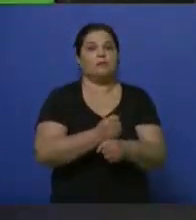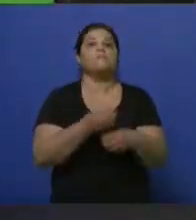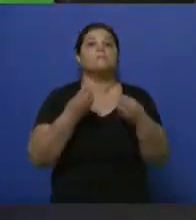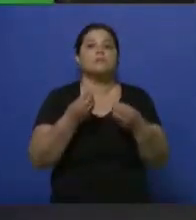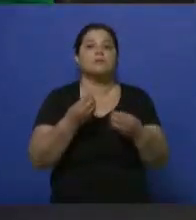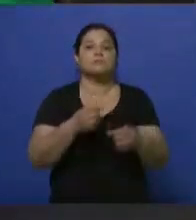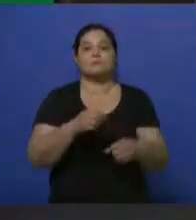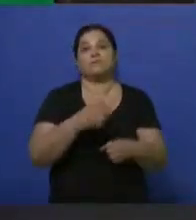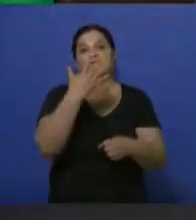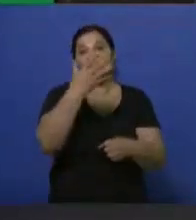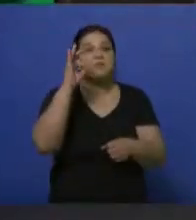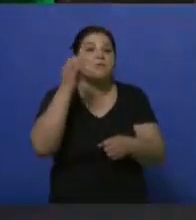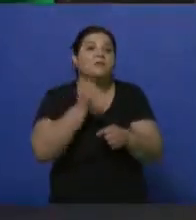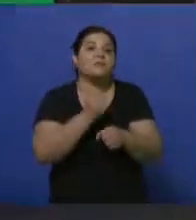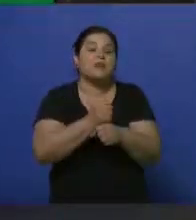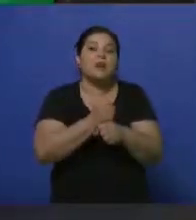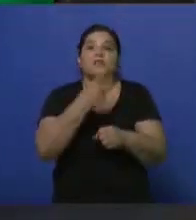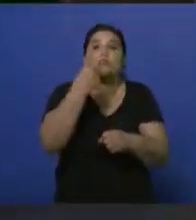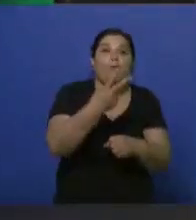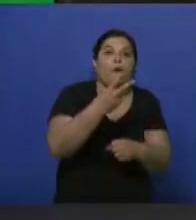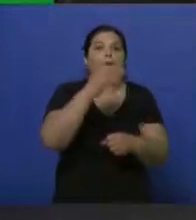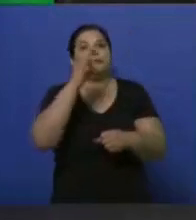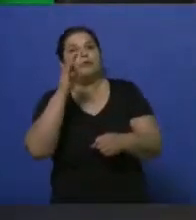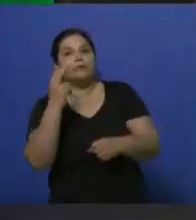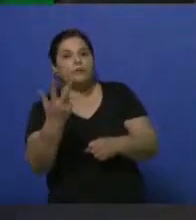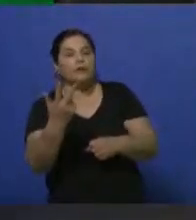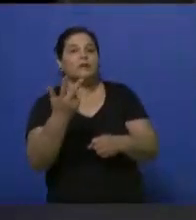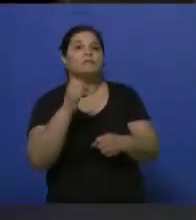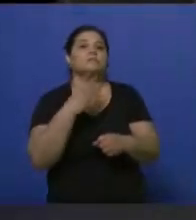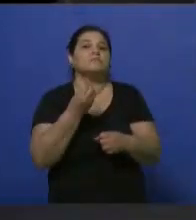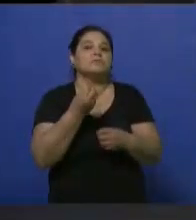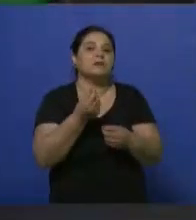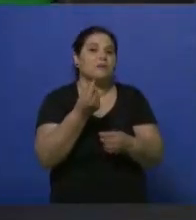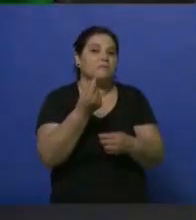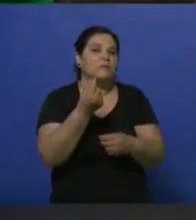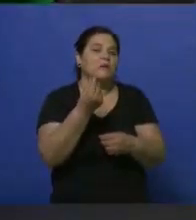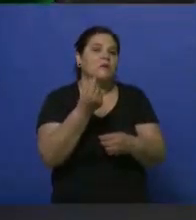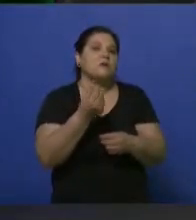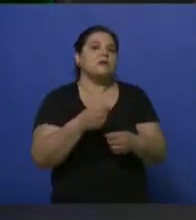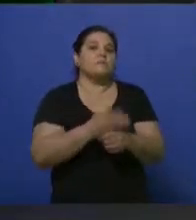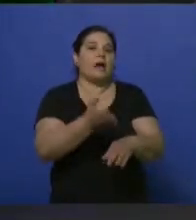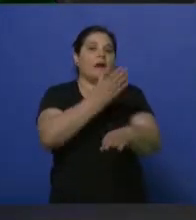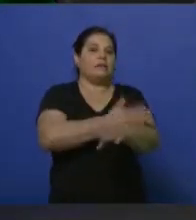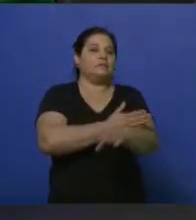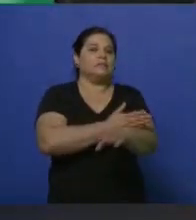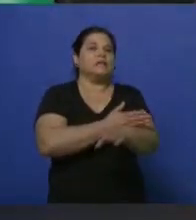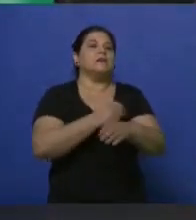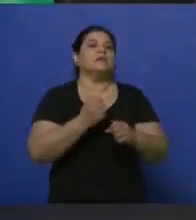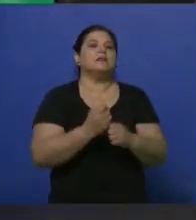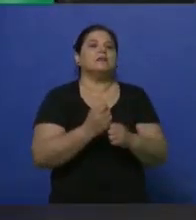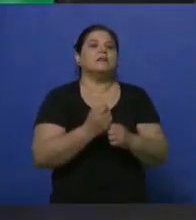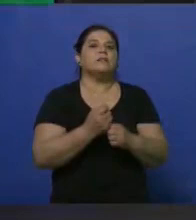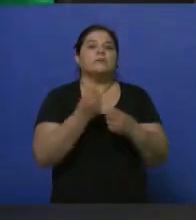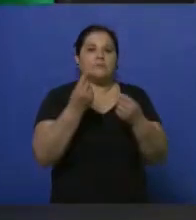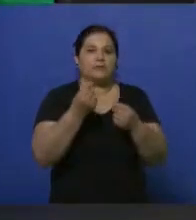empleados de mi empresa, siempre hay dos o tres que te piden algún adelanto de sueldo, para alguna cosa. Bueno, el mes pasado me pidió adelanto de sueldo la mitad de los empleados.